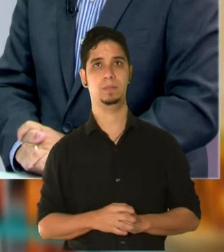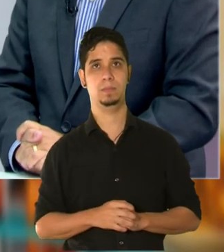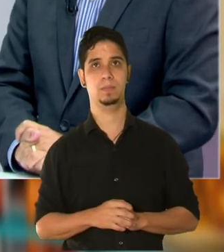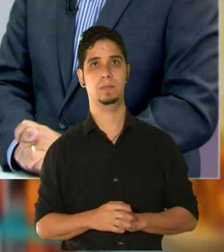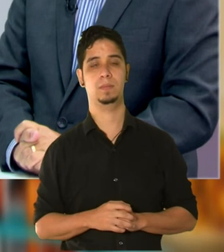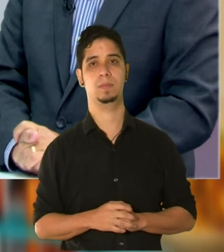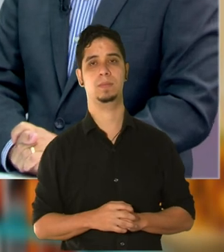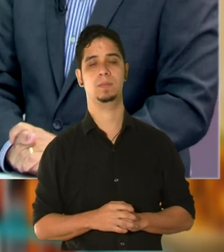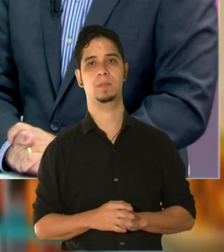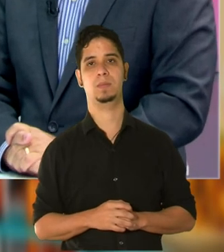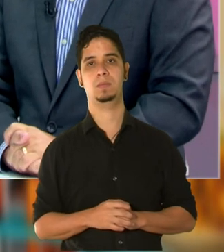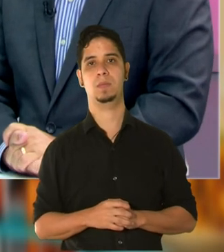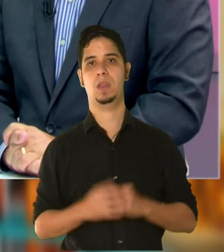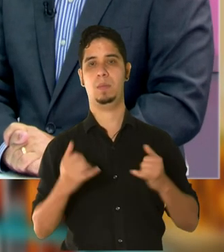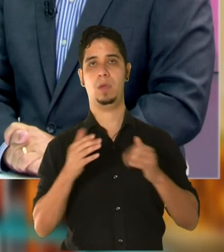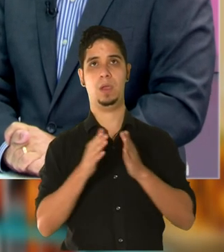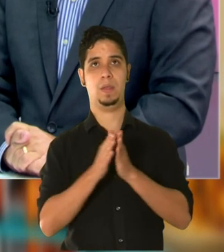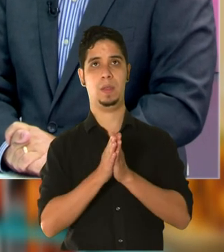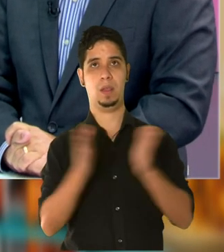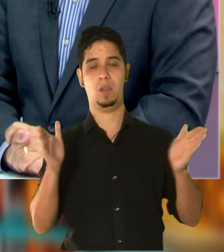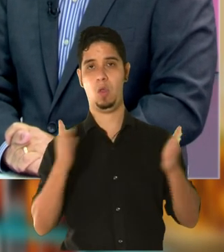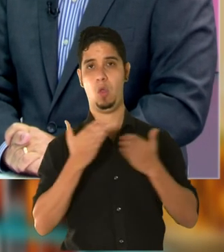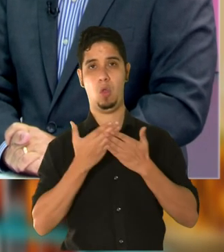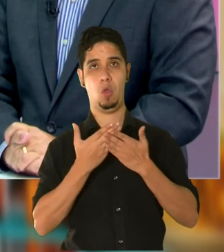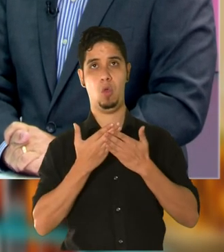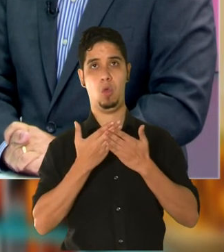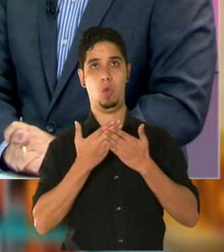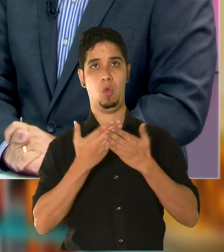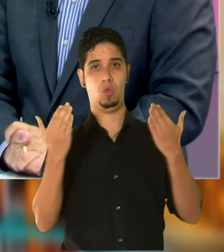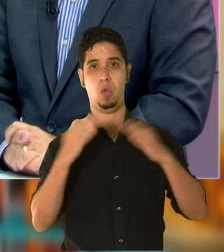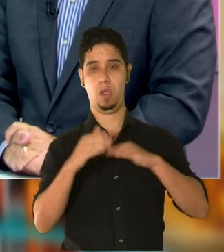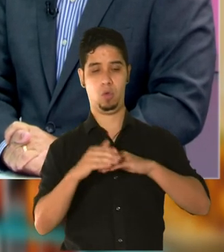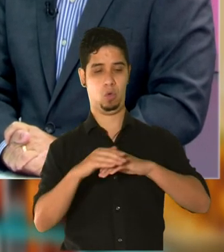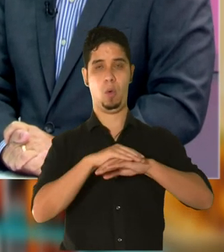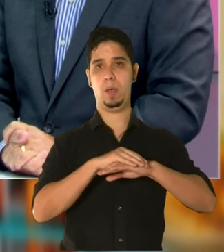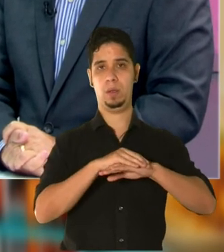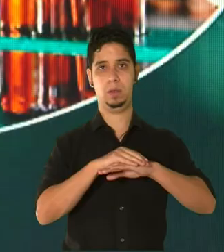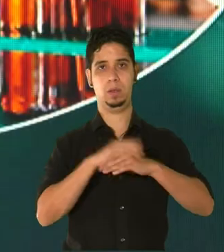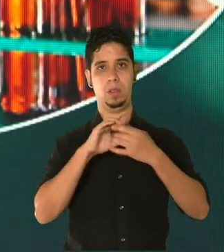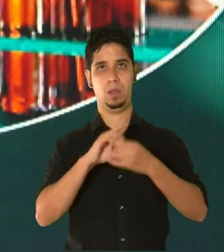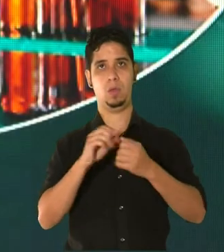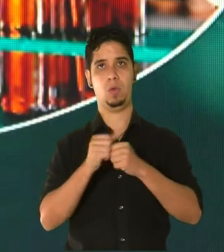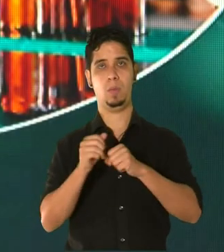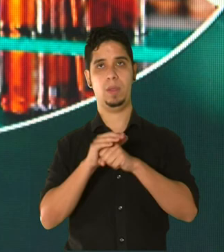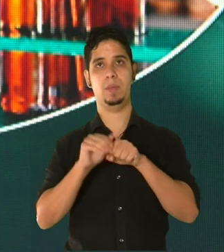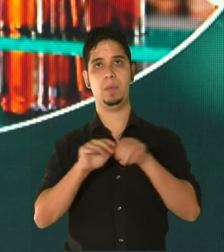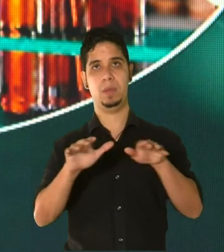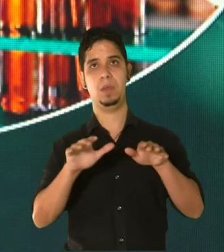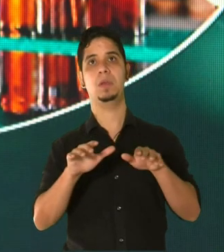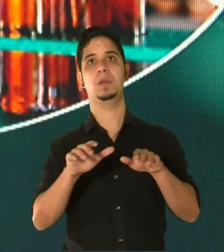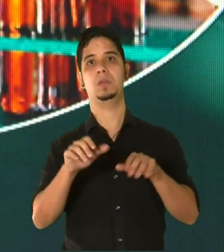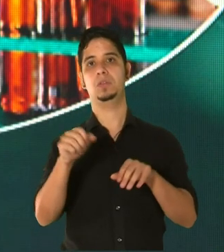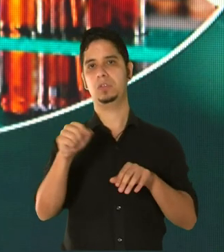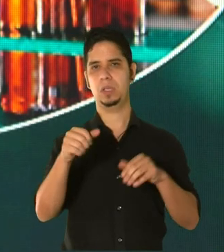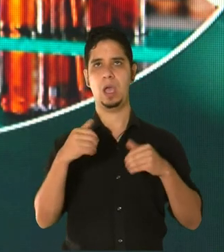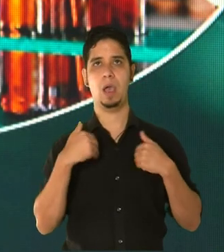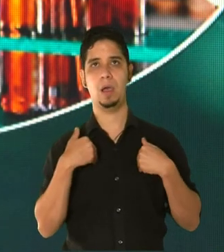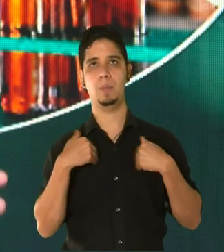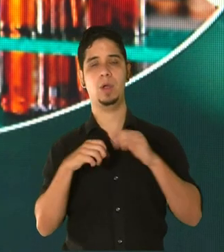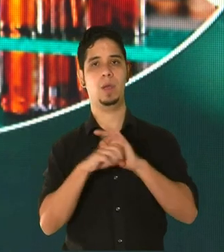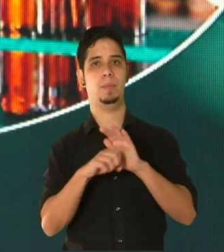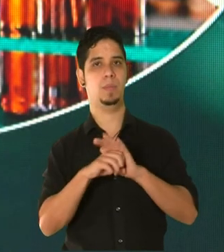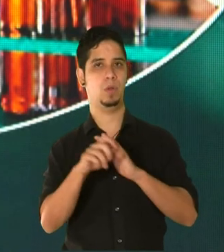generales no existe una cubierta para pandemias y las hay unos ciertos mercados no va a lo que se llama el mercado de londres